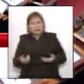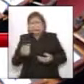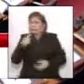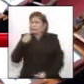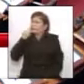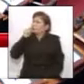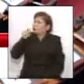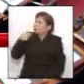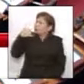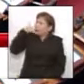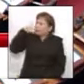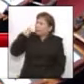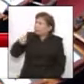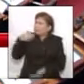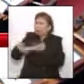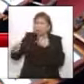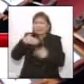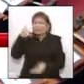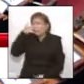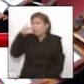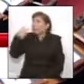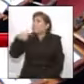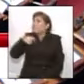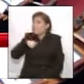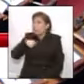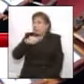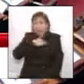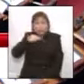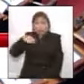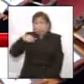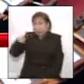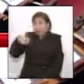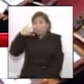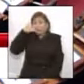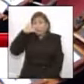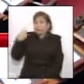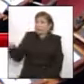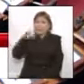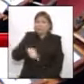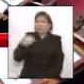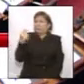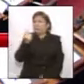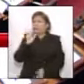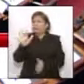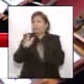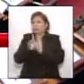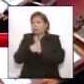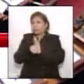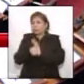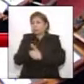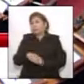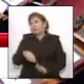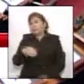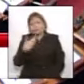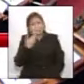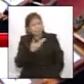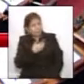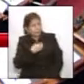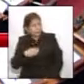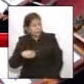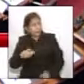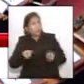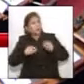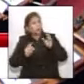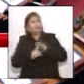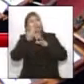Tuya es una llamada mía, llames a quien llame. Si tú llamas a un ministro, viene en 5 minutos. Presidente, ¿cuándo saltó mi